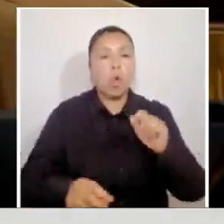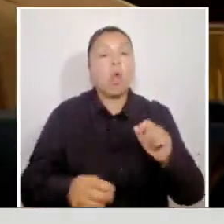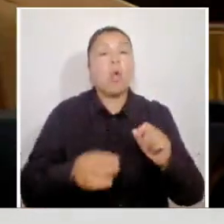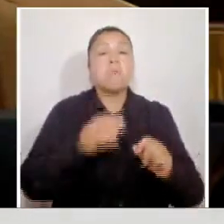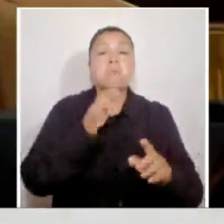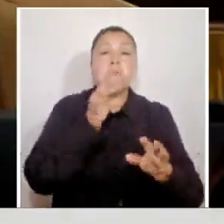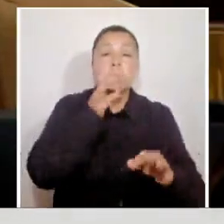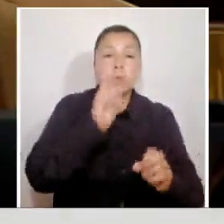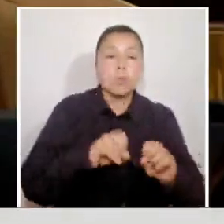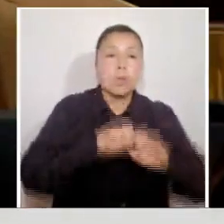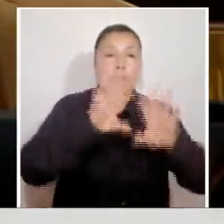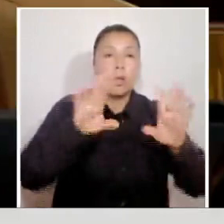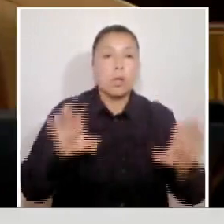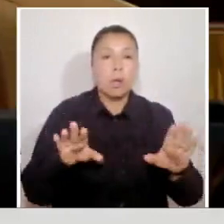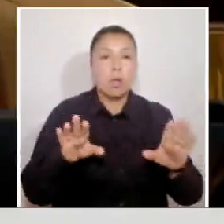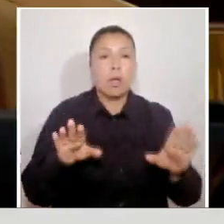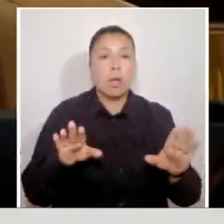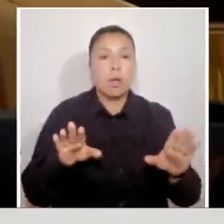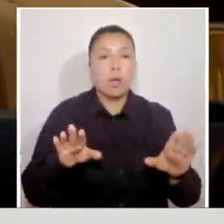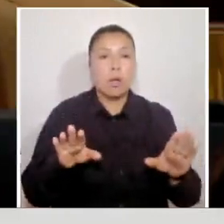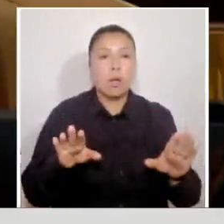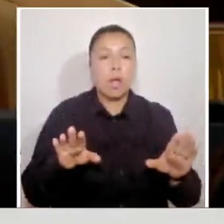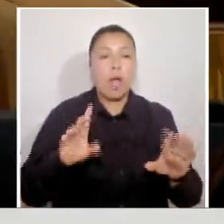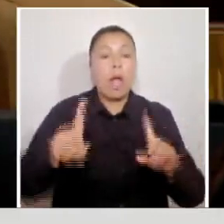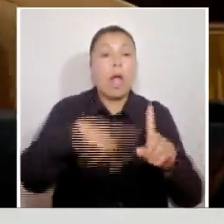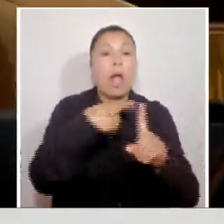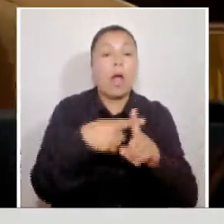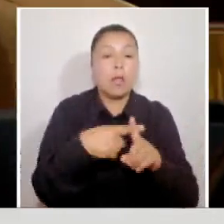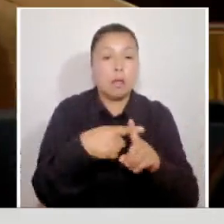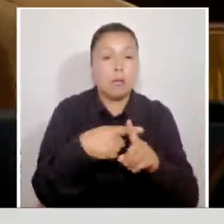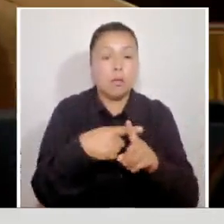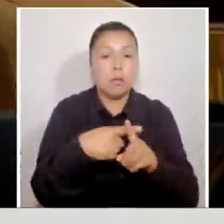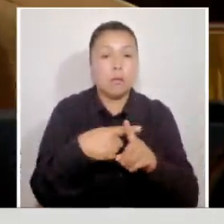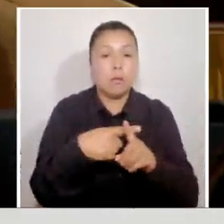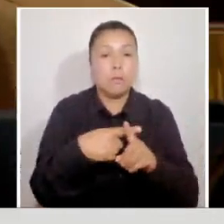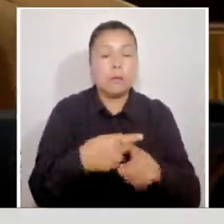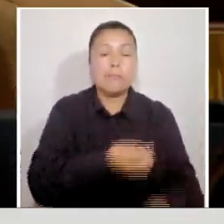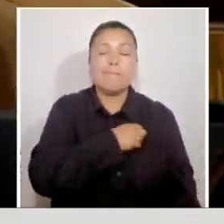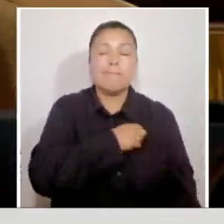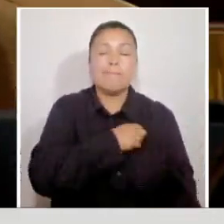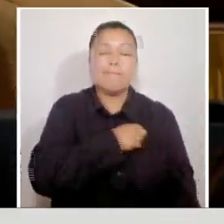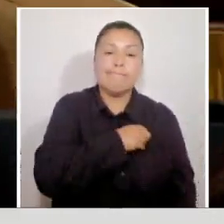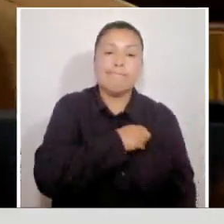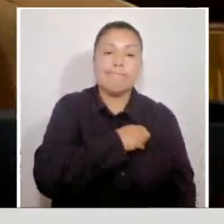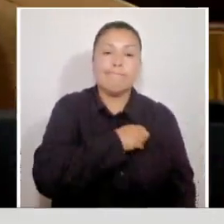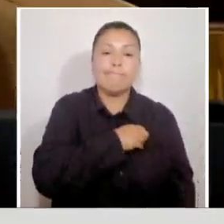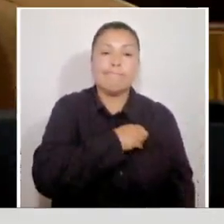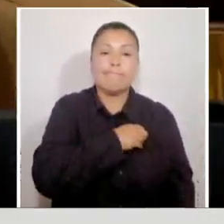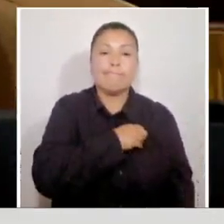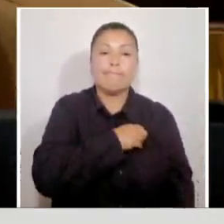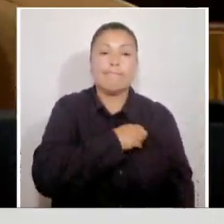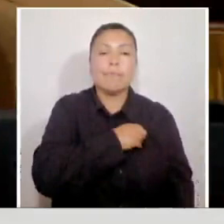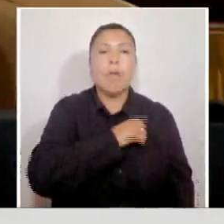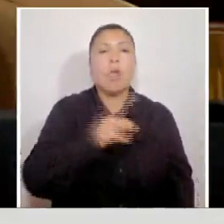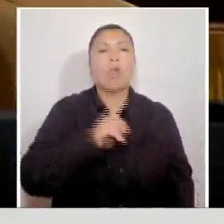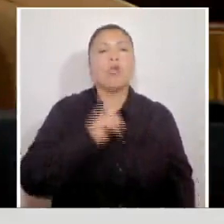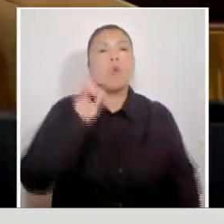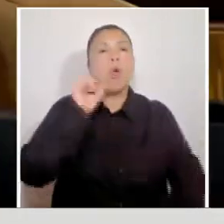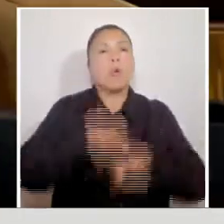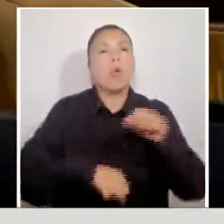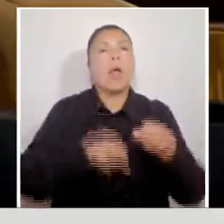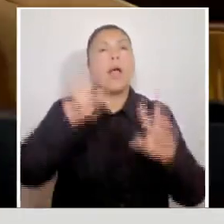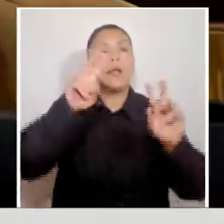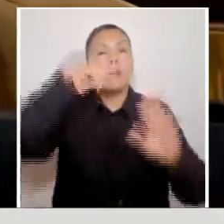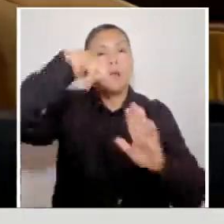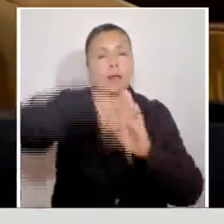clara y meridiana además Lamentablemente se alude no solo a la admisibilidad sino que a temas de fondo Esta